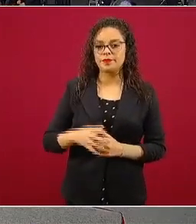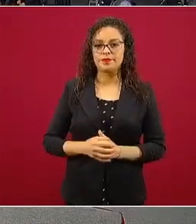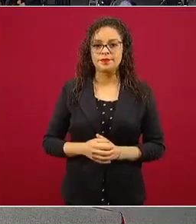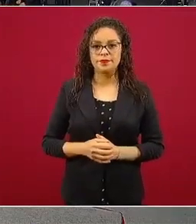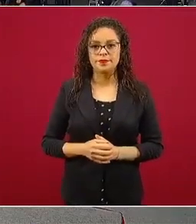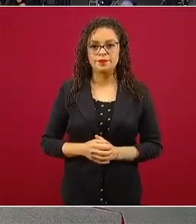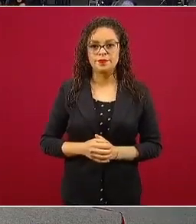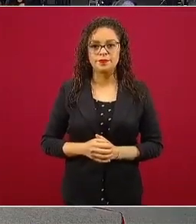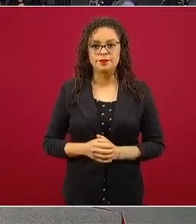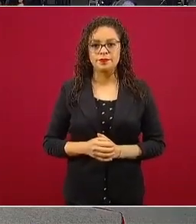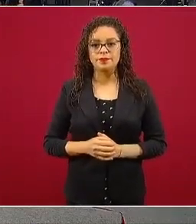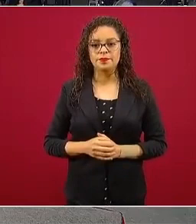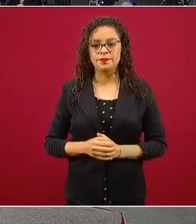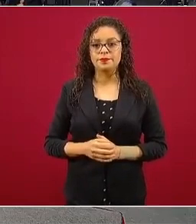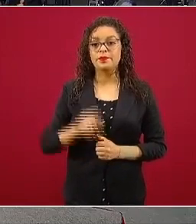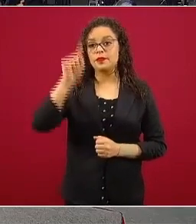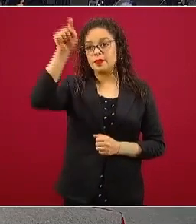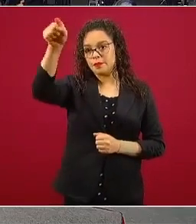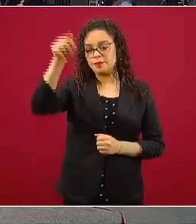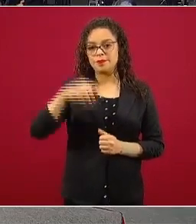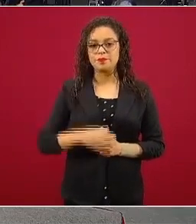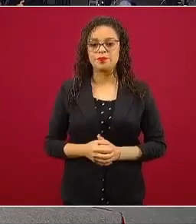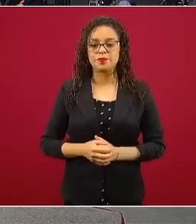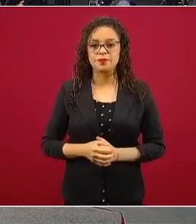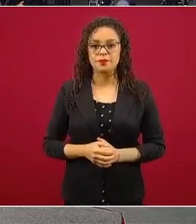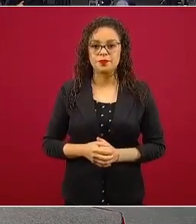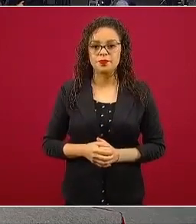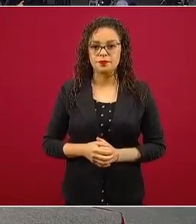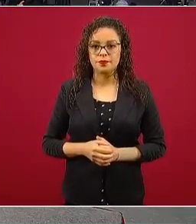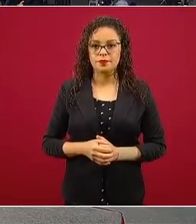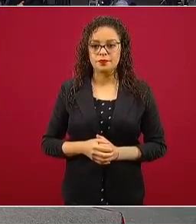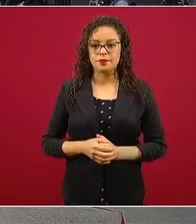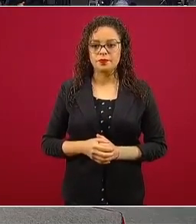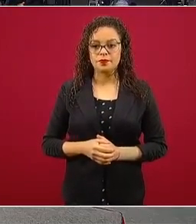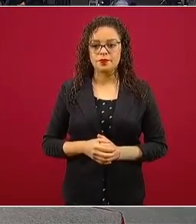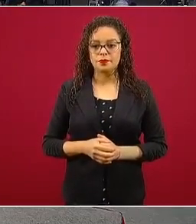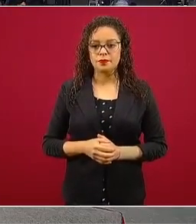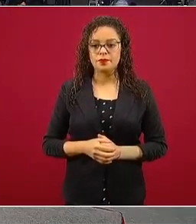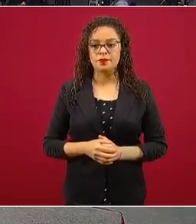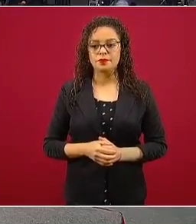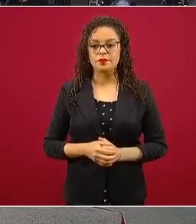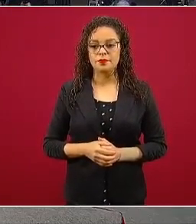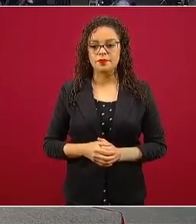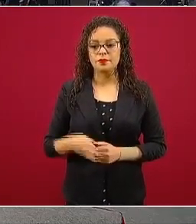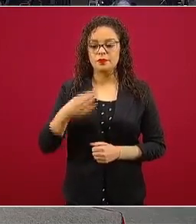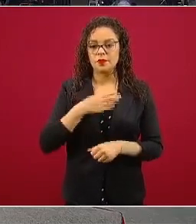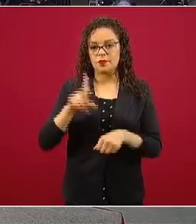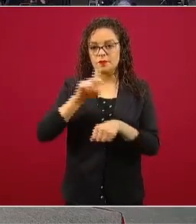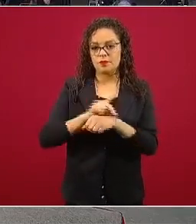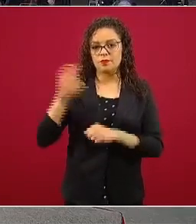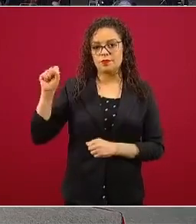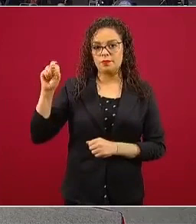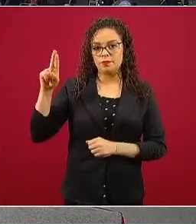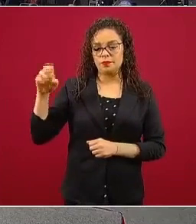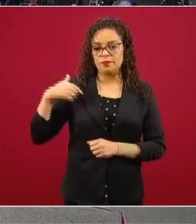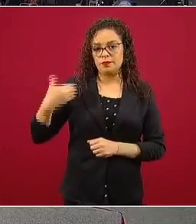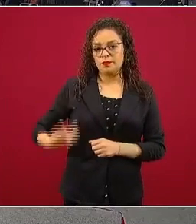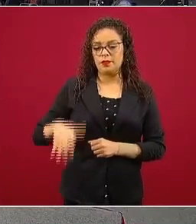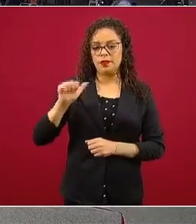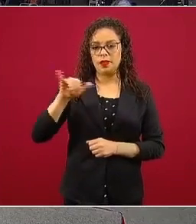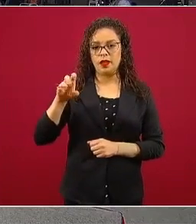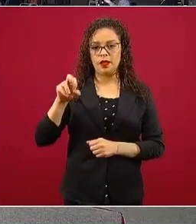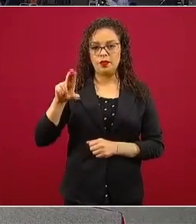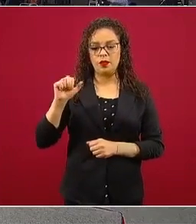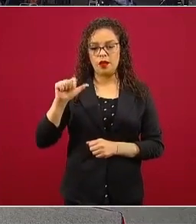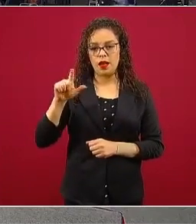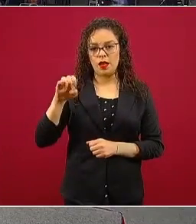Ahí atrás, por favor. Buenos días, canciller. Alejandro Alemán, de Diario Plaza